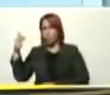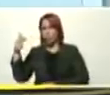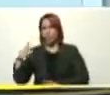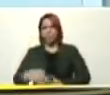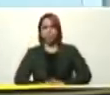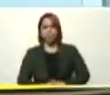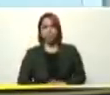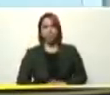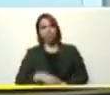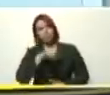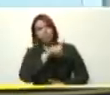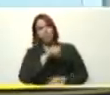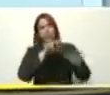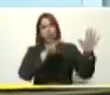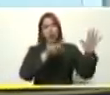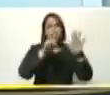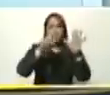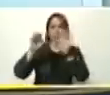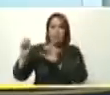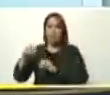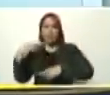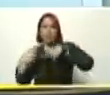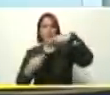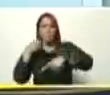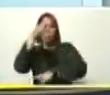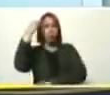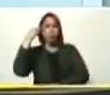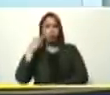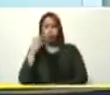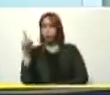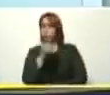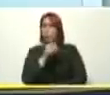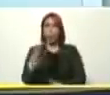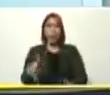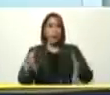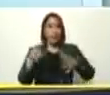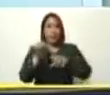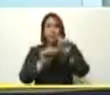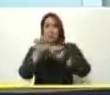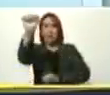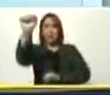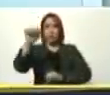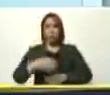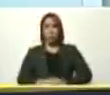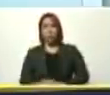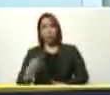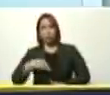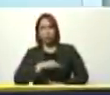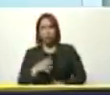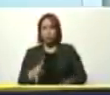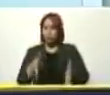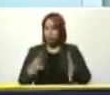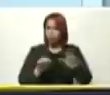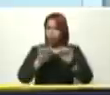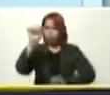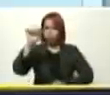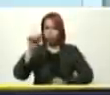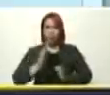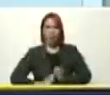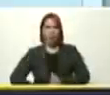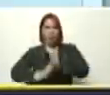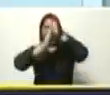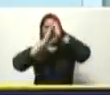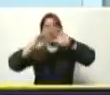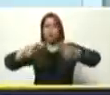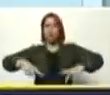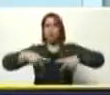Desde 1860 la revolución bolivariana no ganaba San Cristóbal. Hemos ganado San Cristóbal con un líder